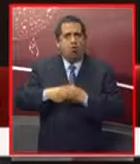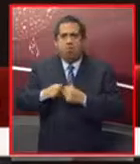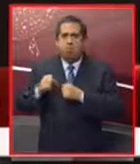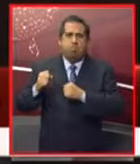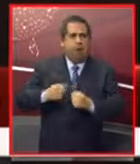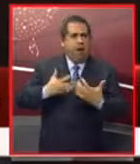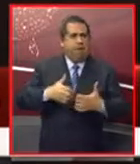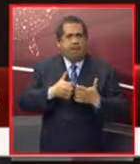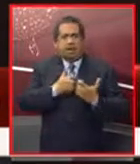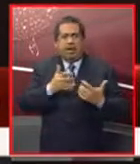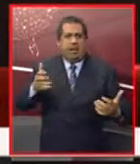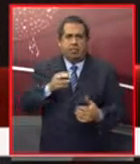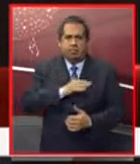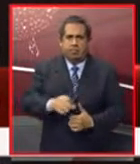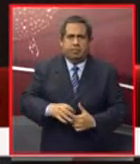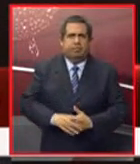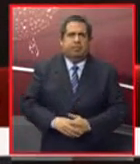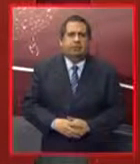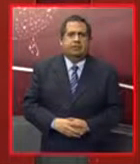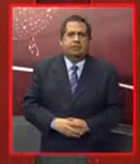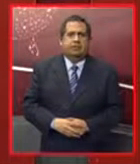una empresa grande.